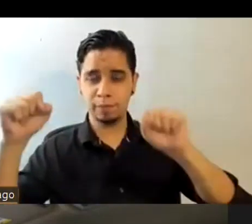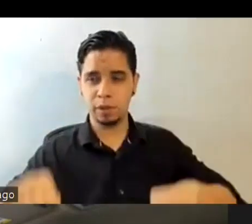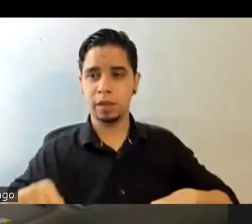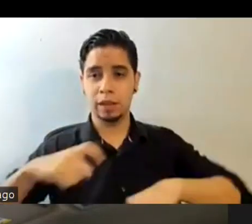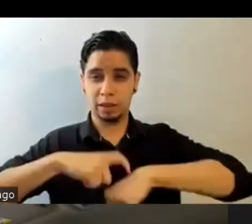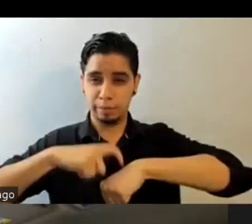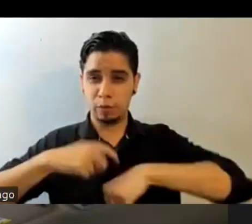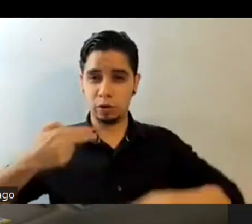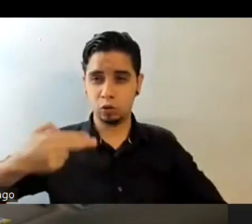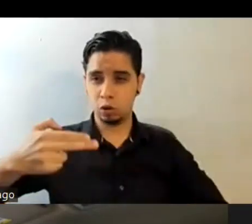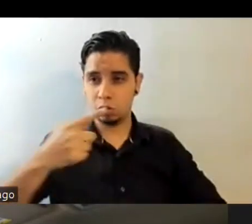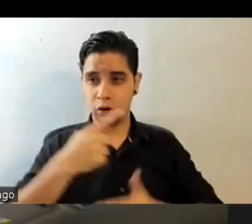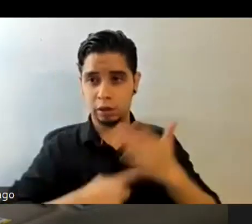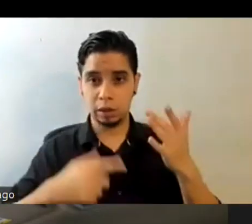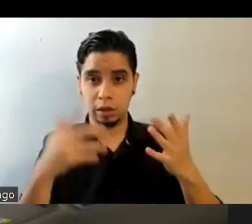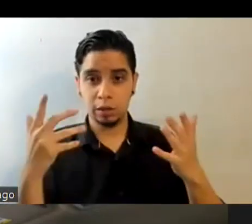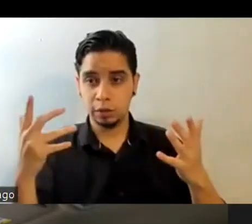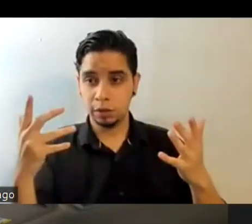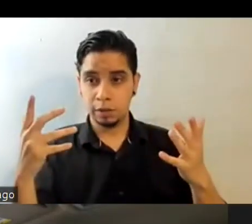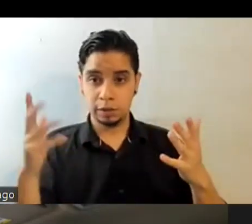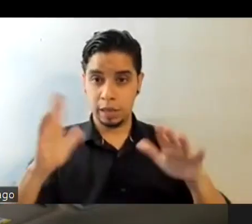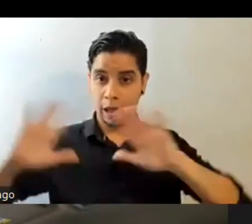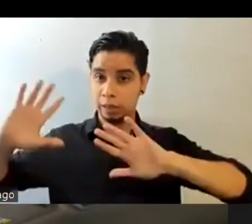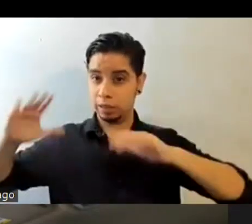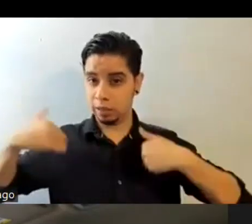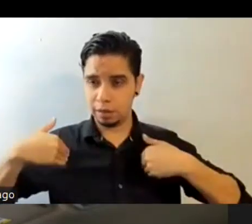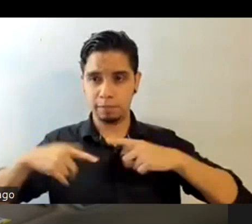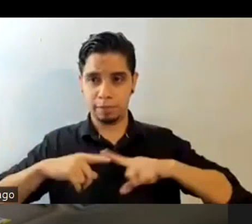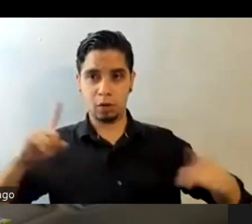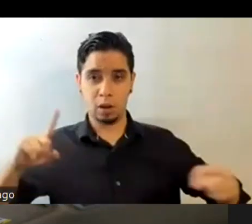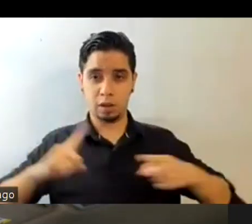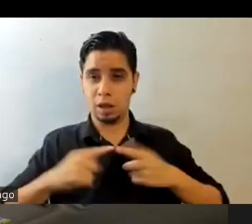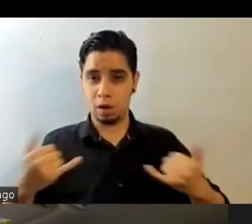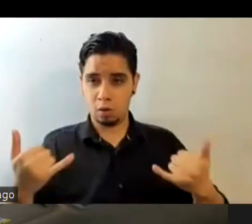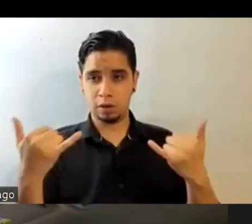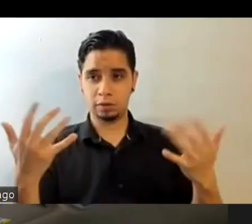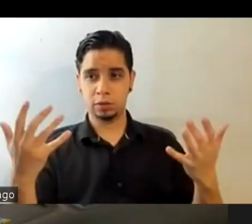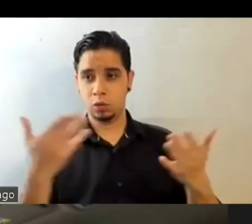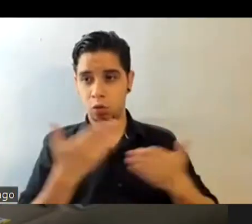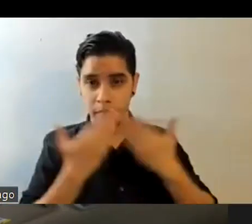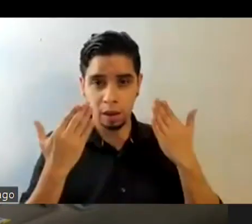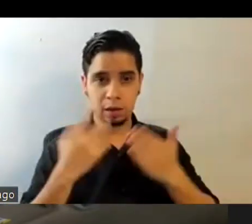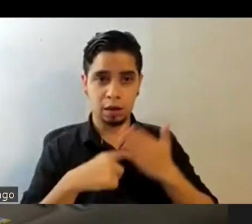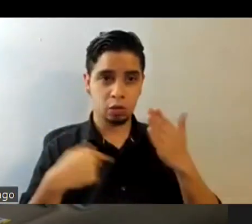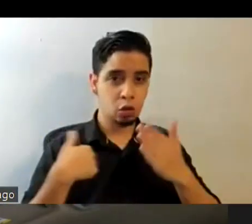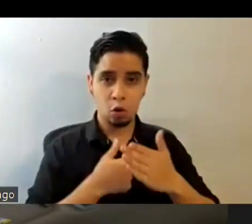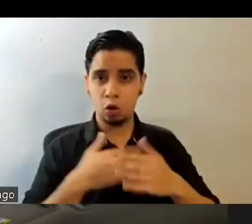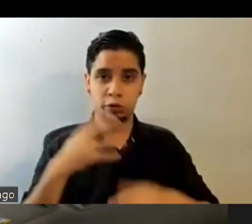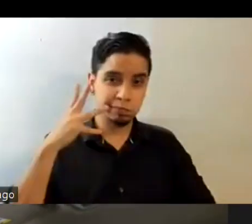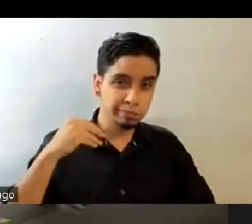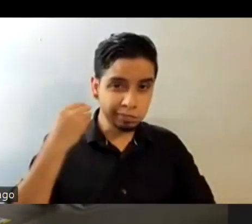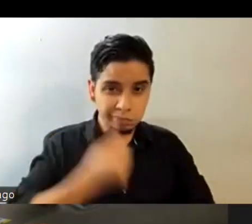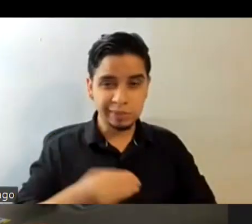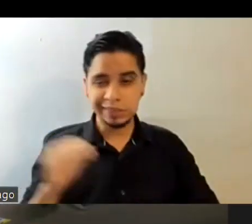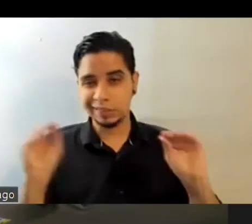que si había referencias antiguas, ciertamente no había una que nosotros hubiésemos experimentado,